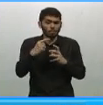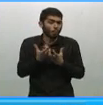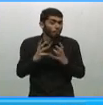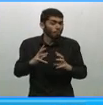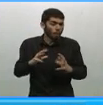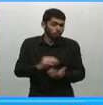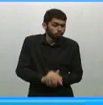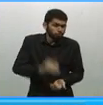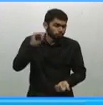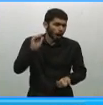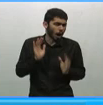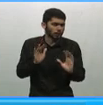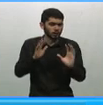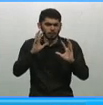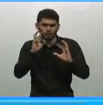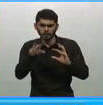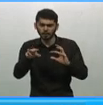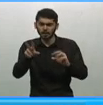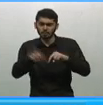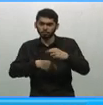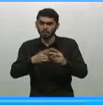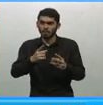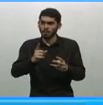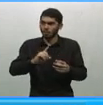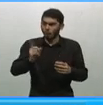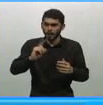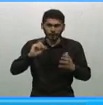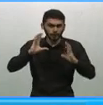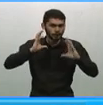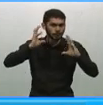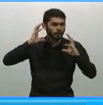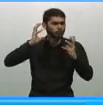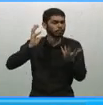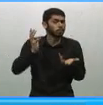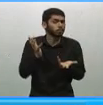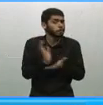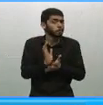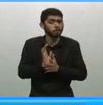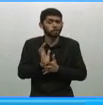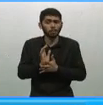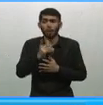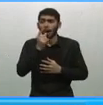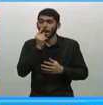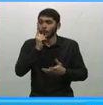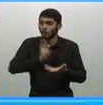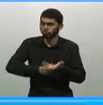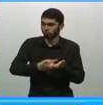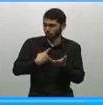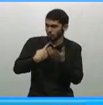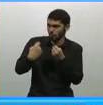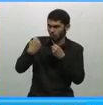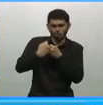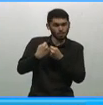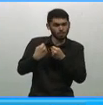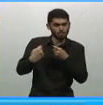eh Obviamente que que hay cosas que te sacan del partido por por determinaciones del árbitro cosas